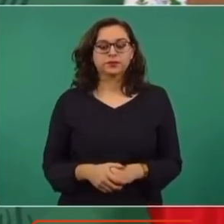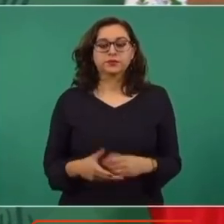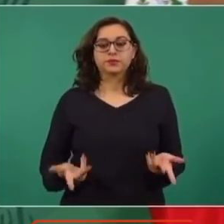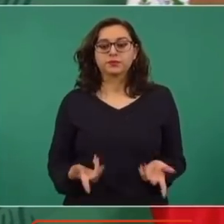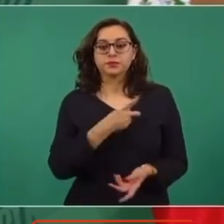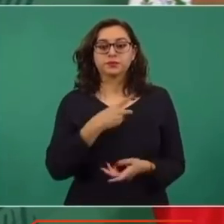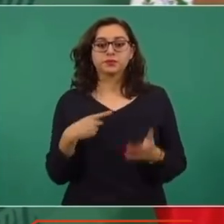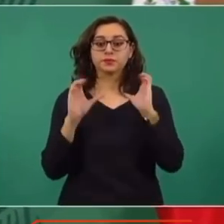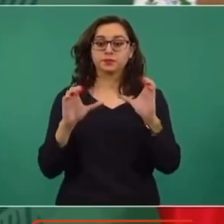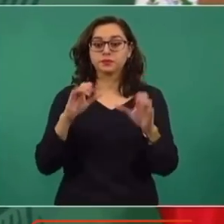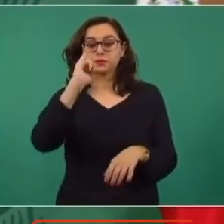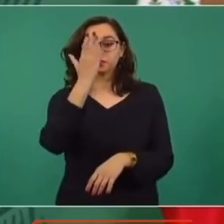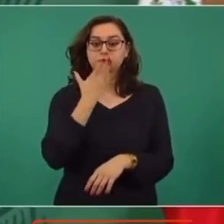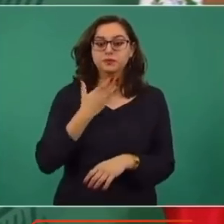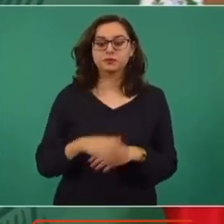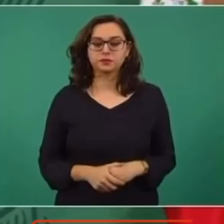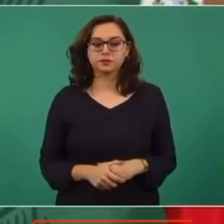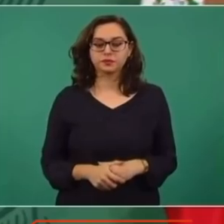Entonces,